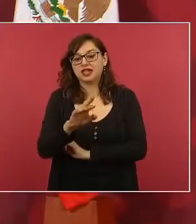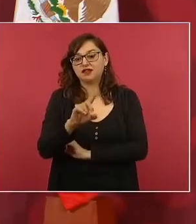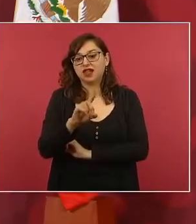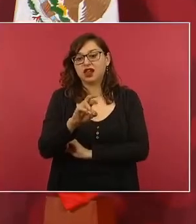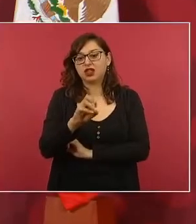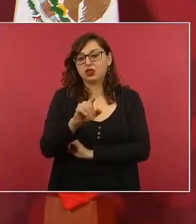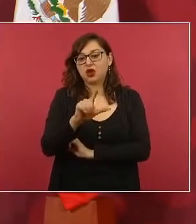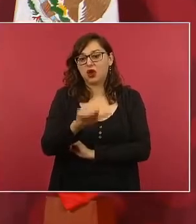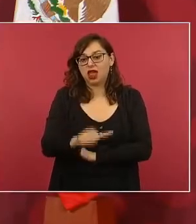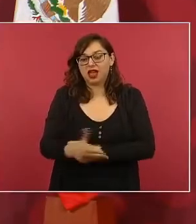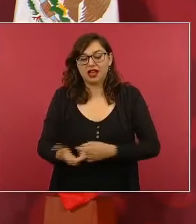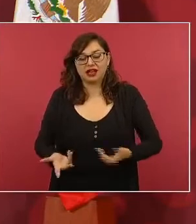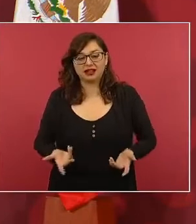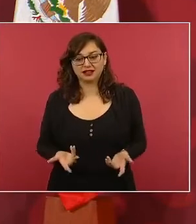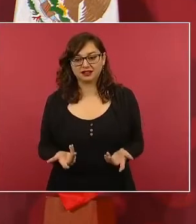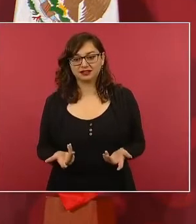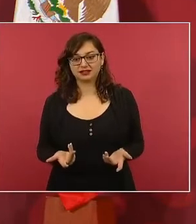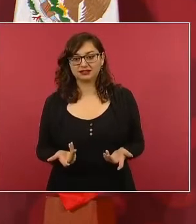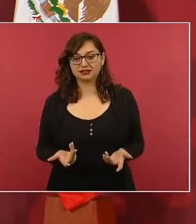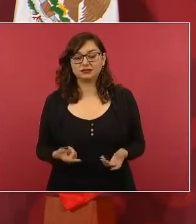de información